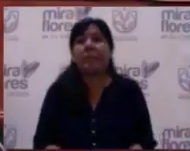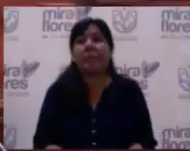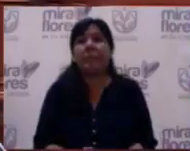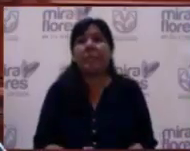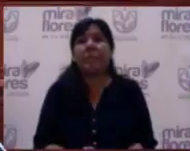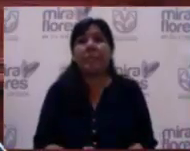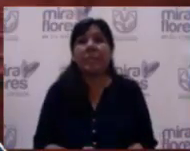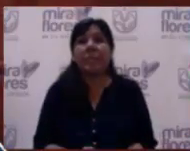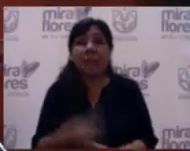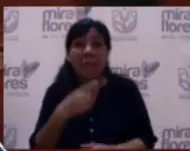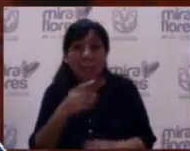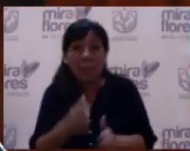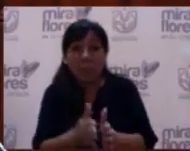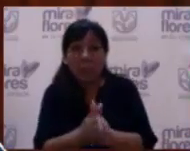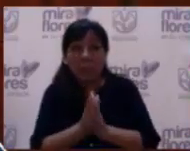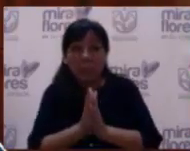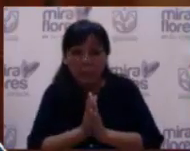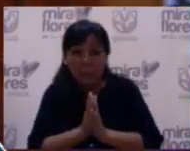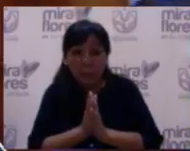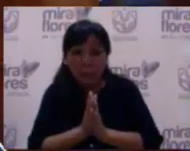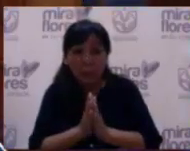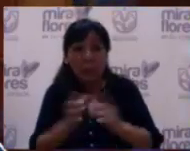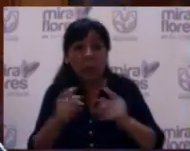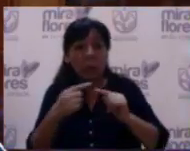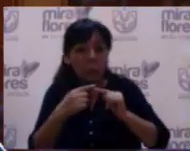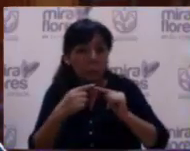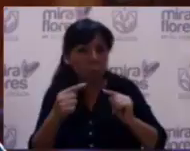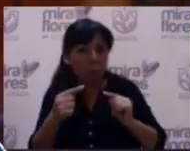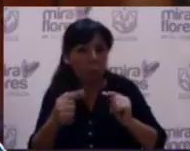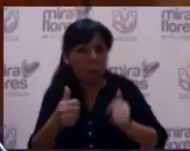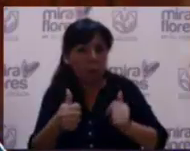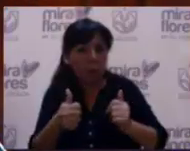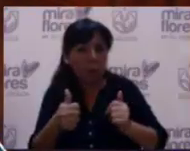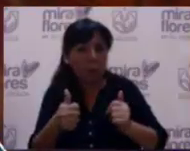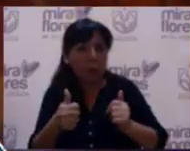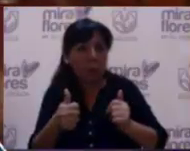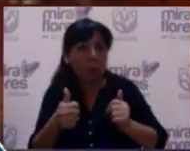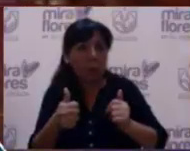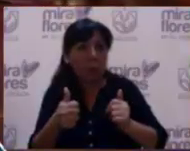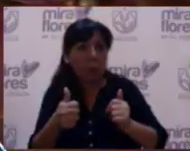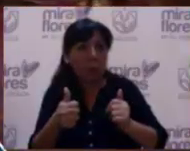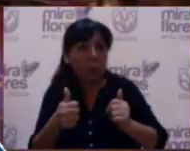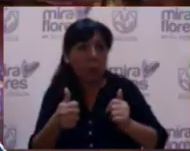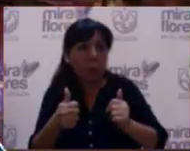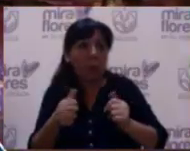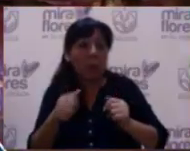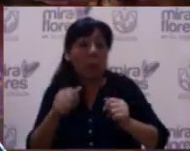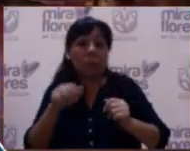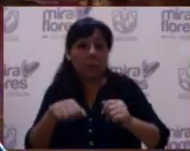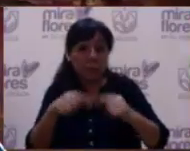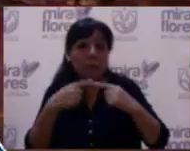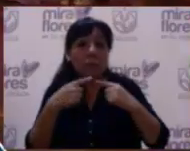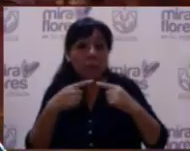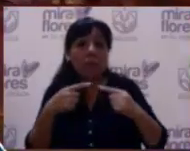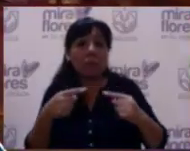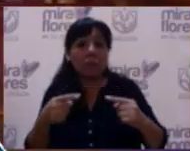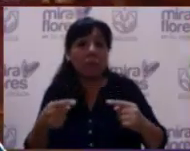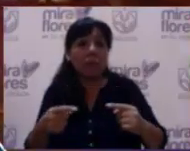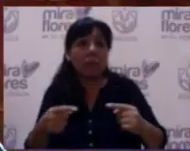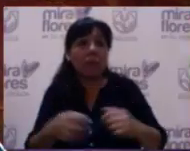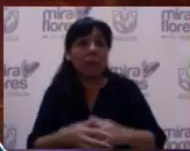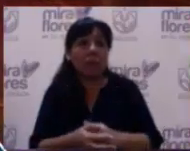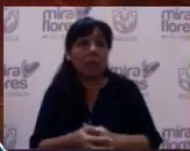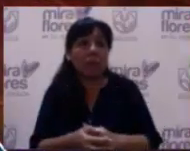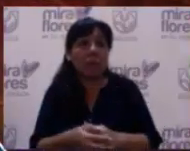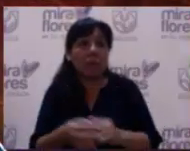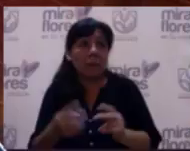¿Ese es un pedido o es un informe? ¿Perdón? Pues estoy informando que hay aproximadamente más de